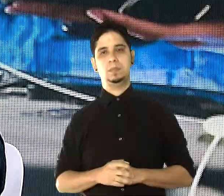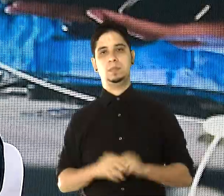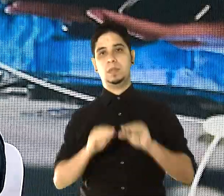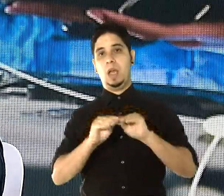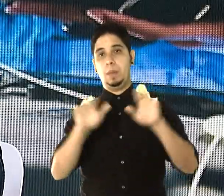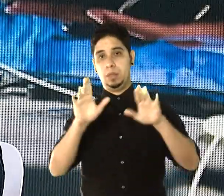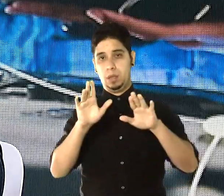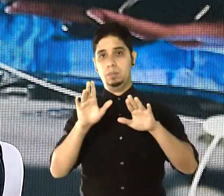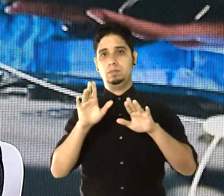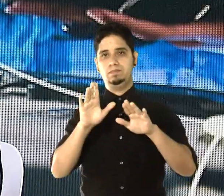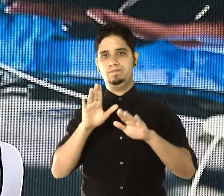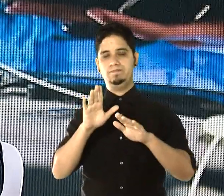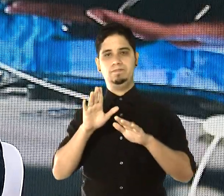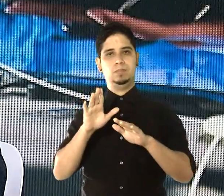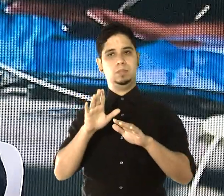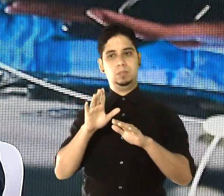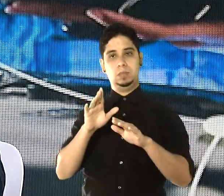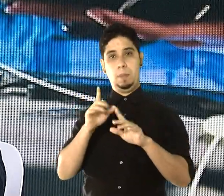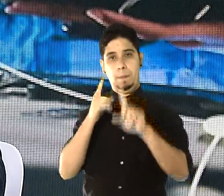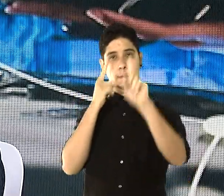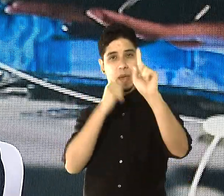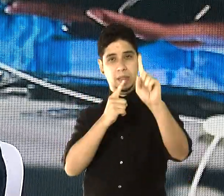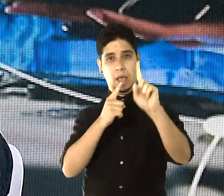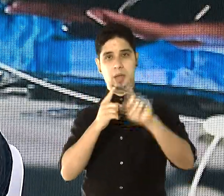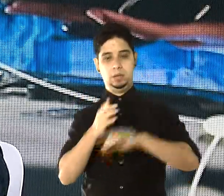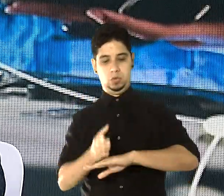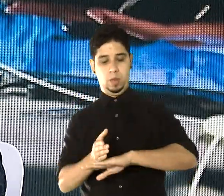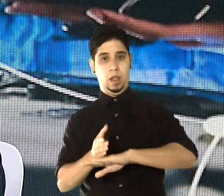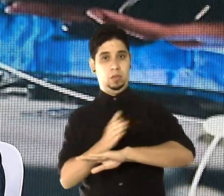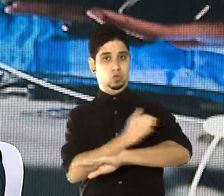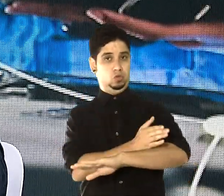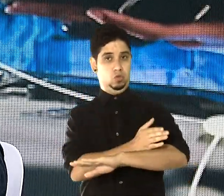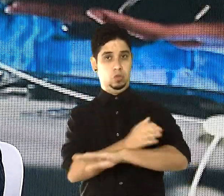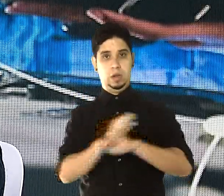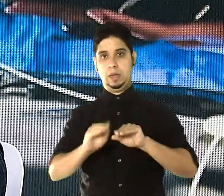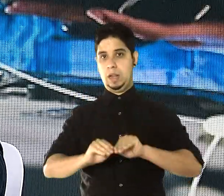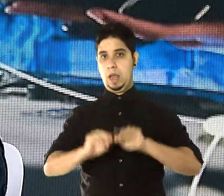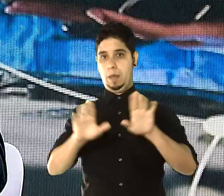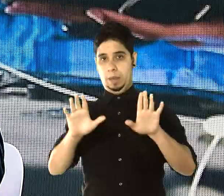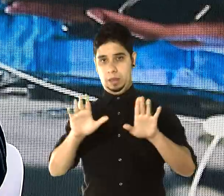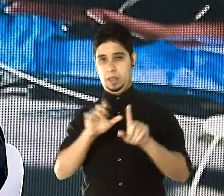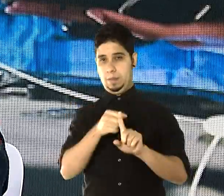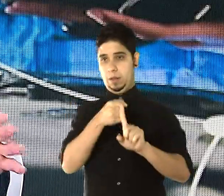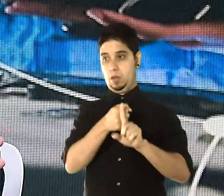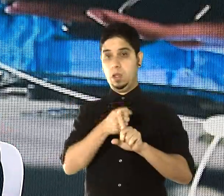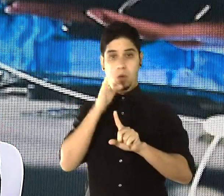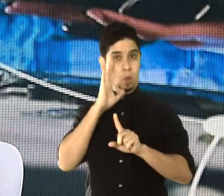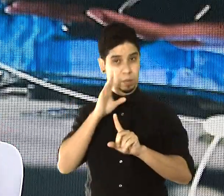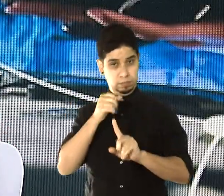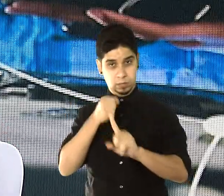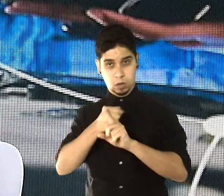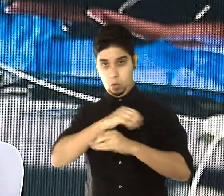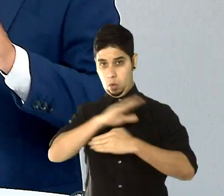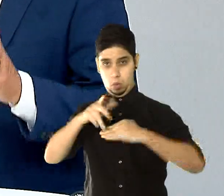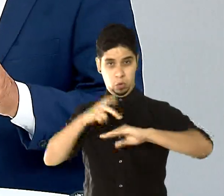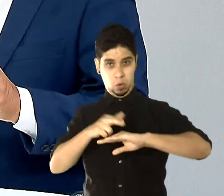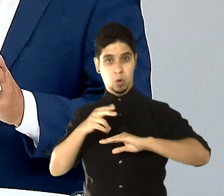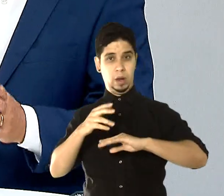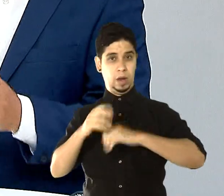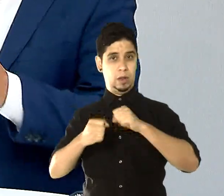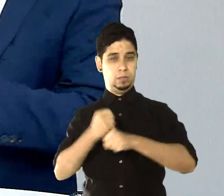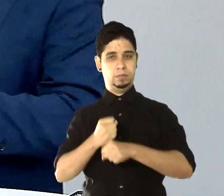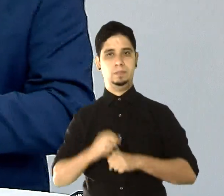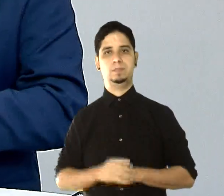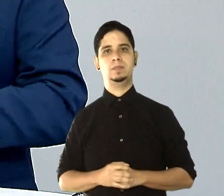una recuperación que claramente está impactando y va a impactar a todo Puerto Rico en los próximos años. ¿Qué tan complejo